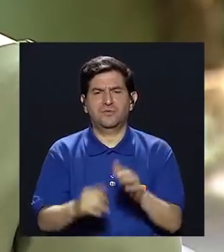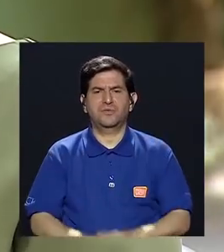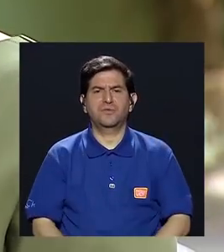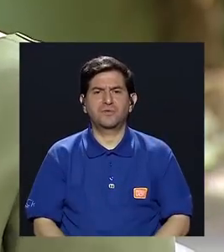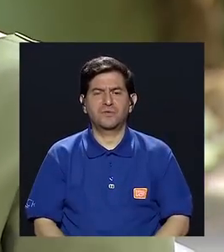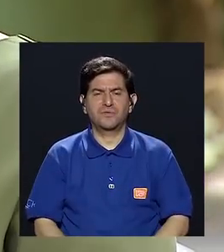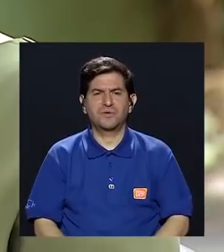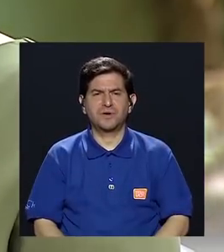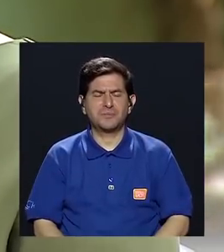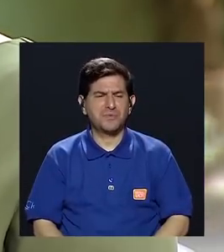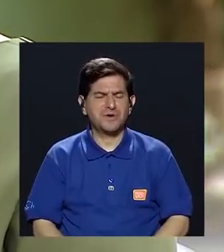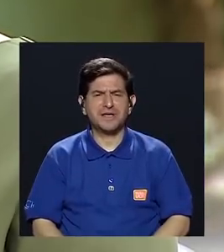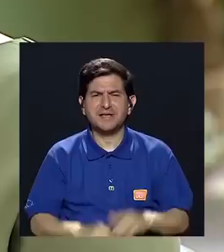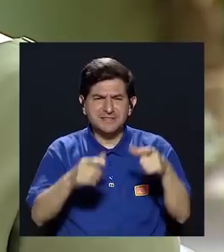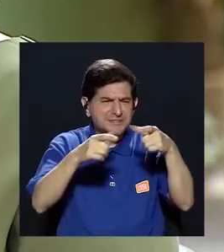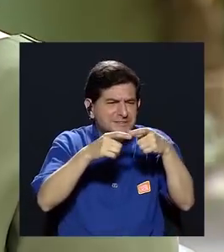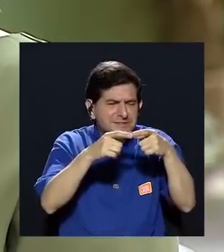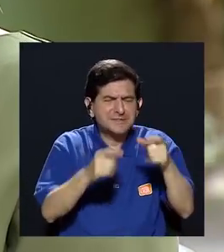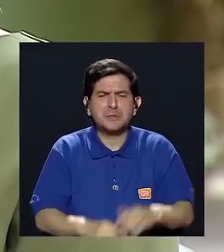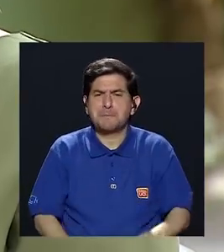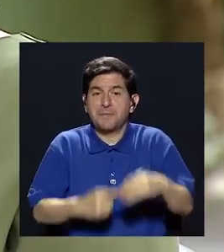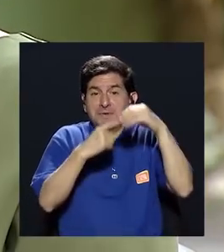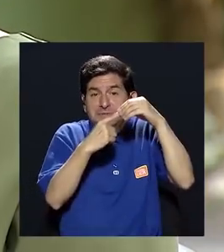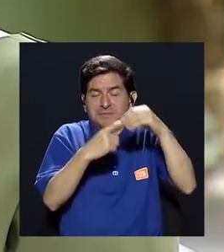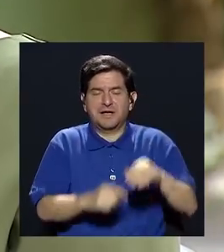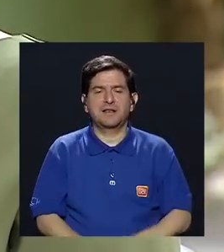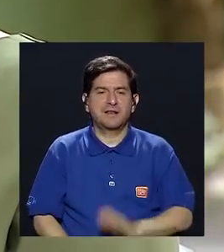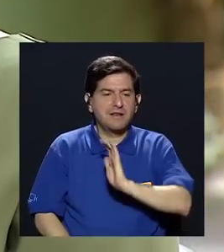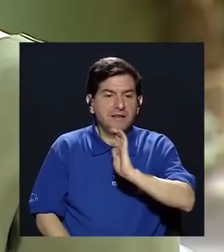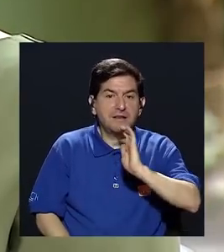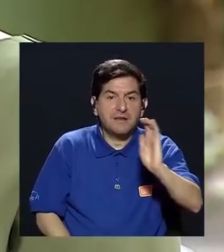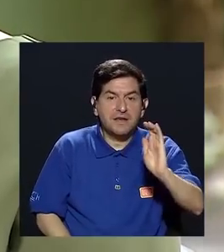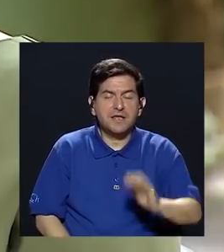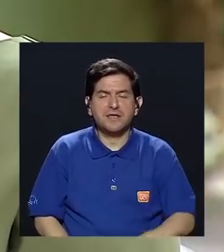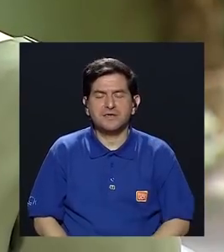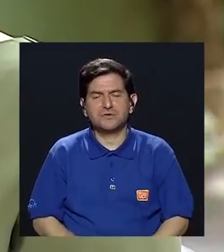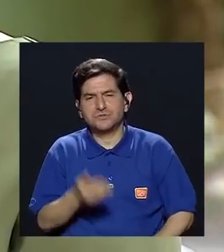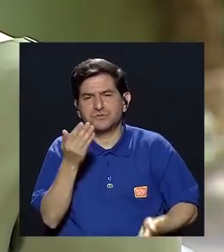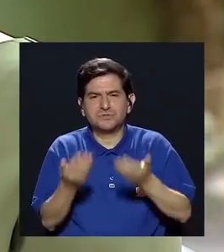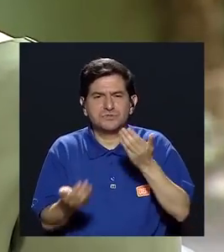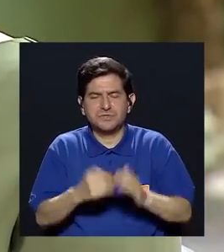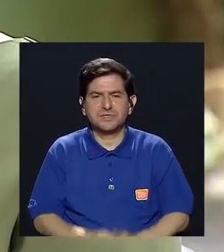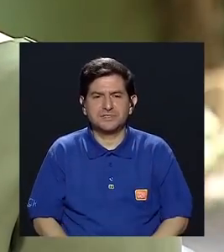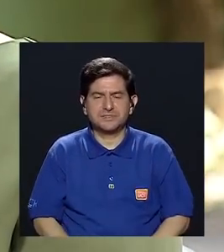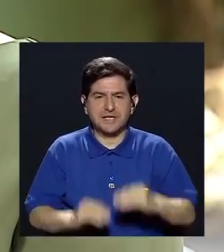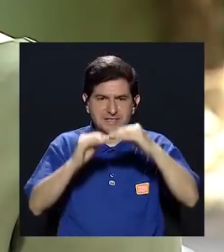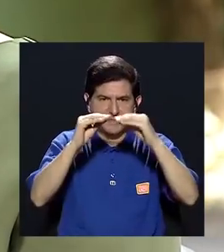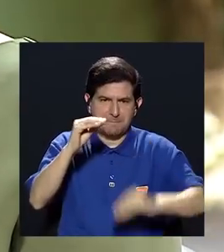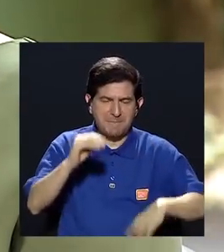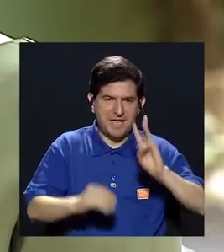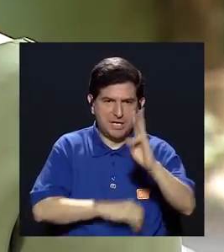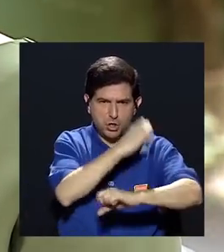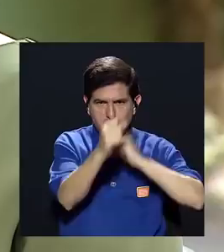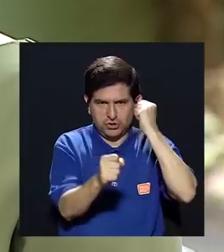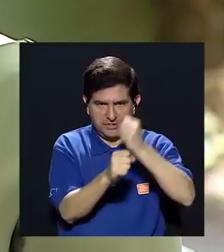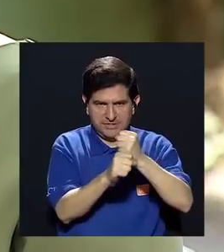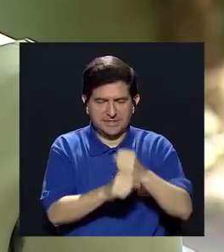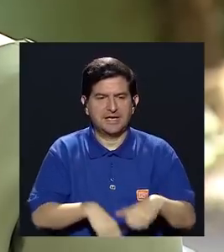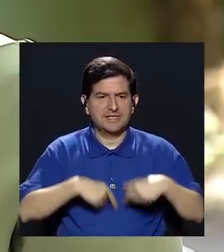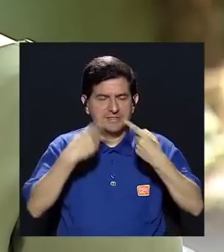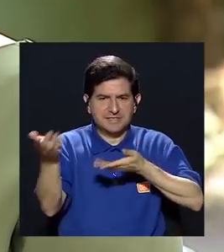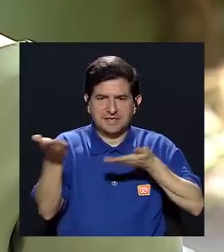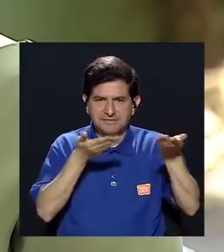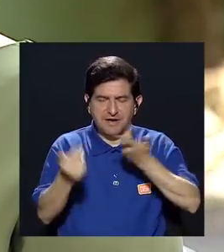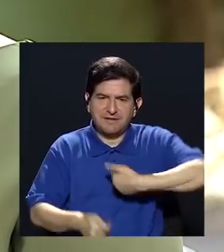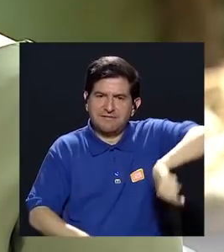porque son focos muy, muy prioritarios. Uh-huh. Y los niños pequeñitos, menores de 6 años, que llegan